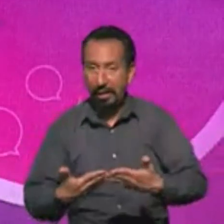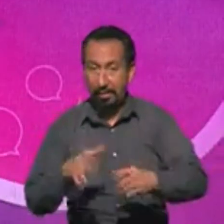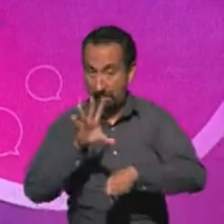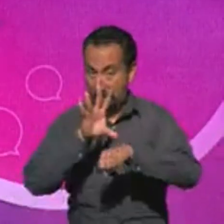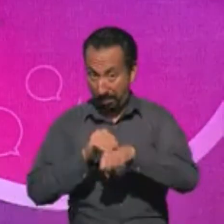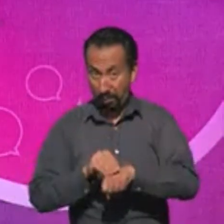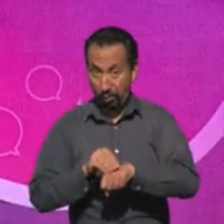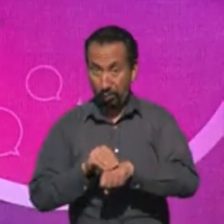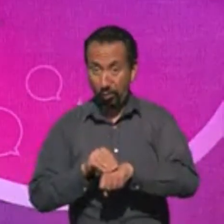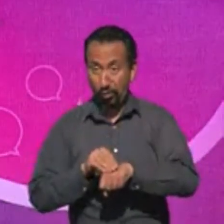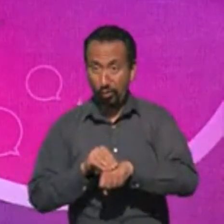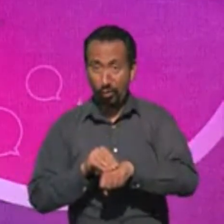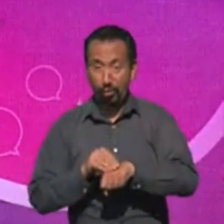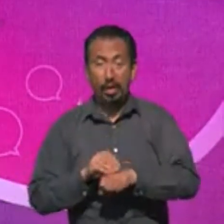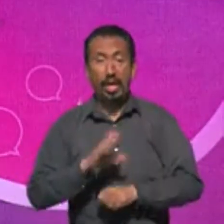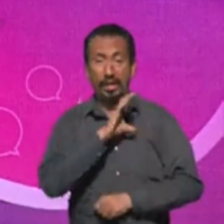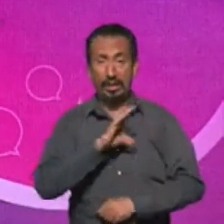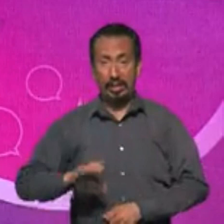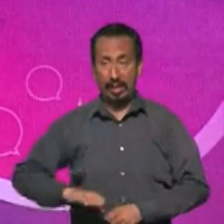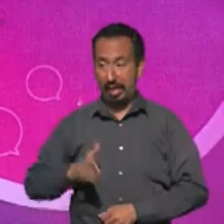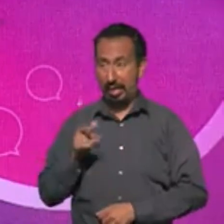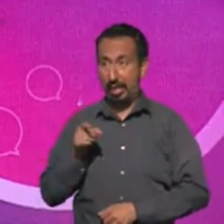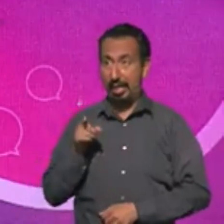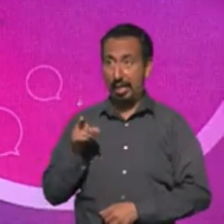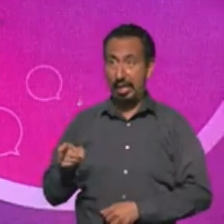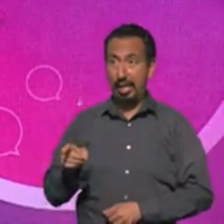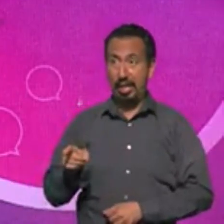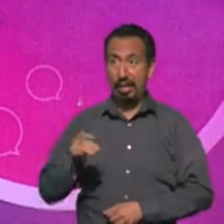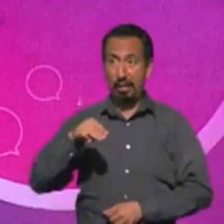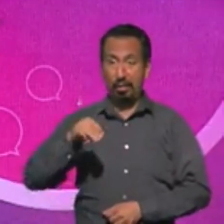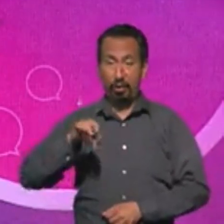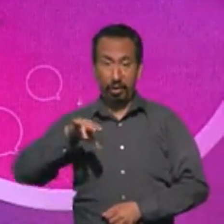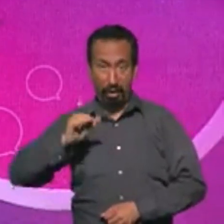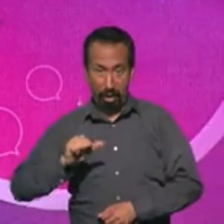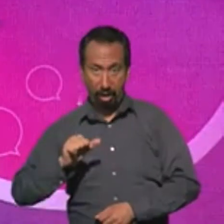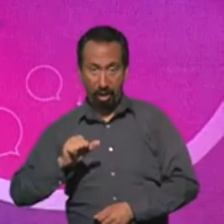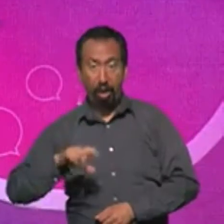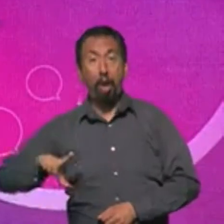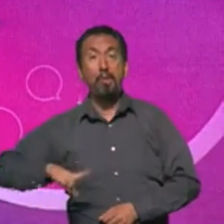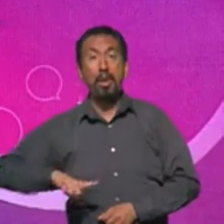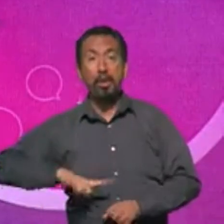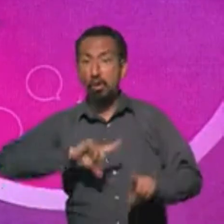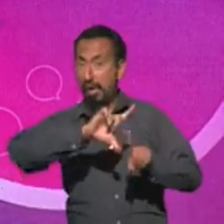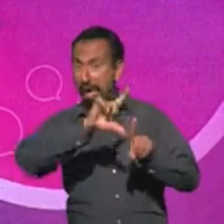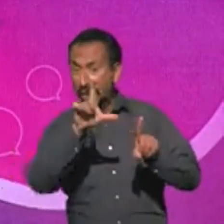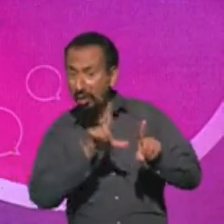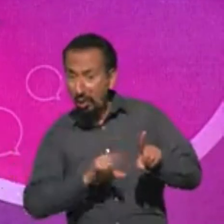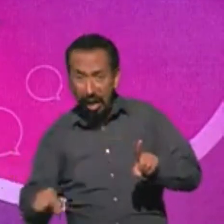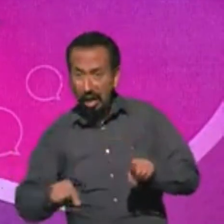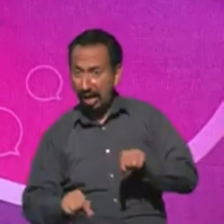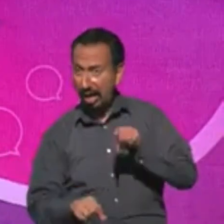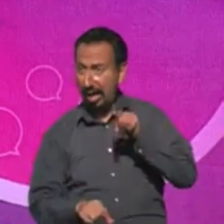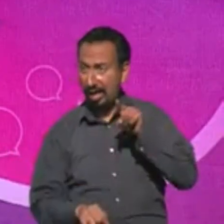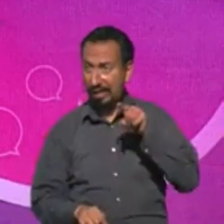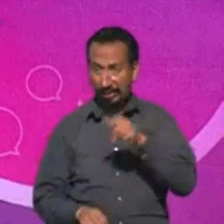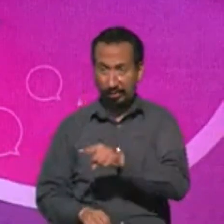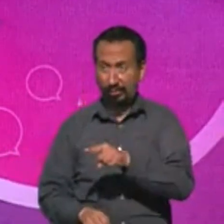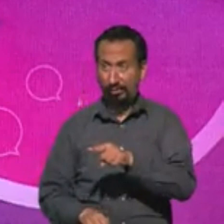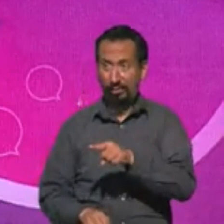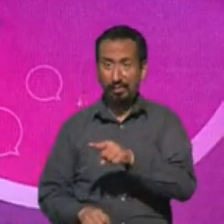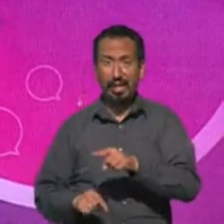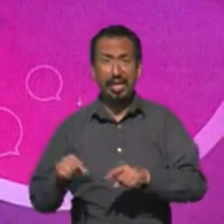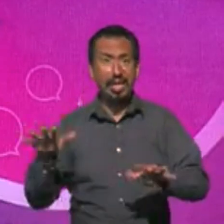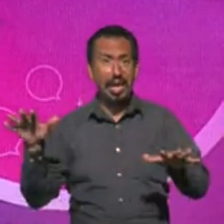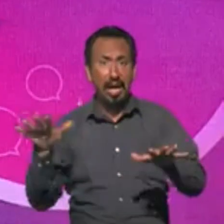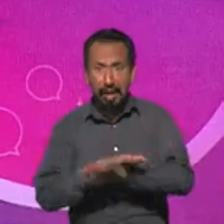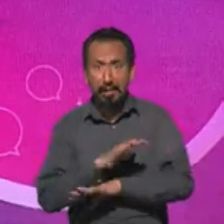permiten al candidato de morena que el Gobierno Federal cambió el uso de gas LP por